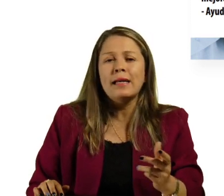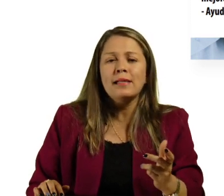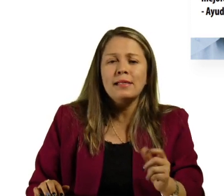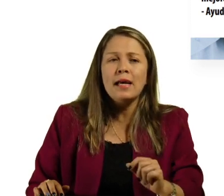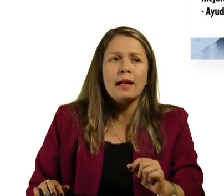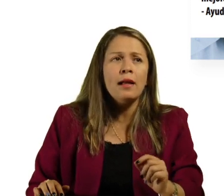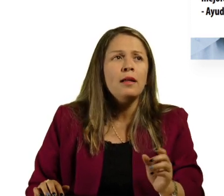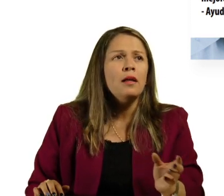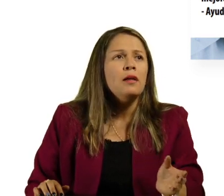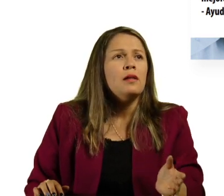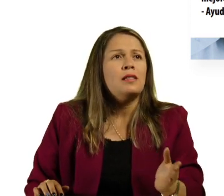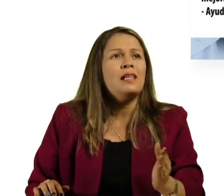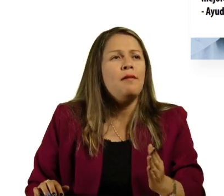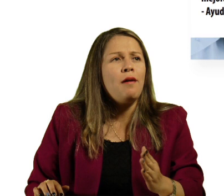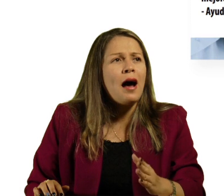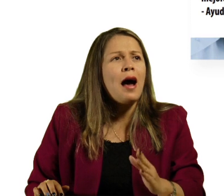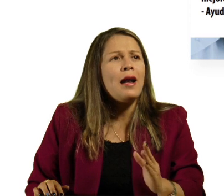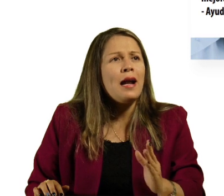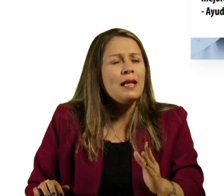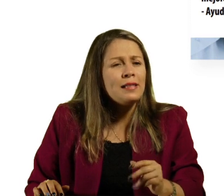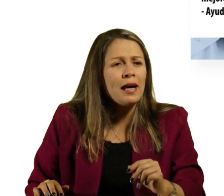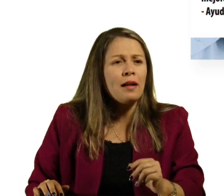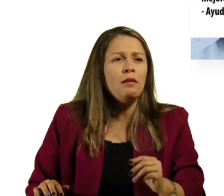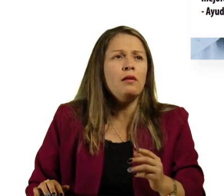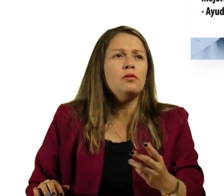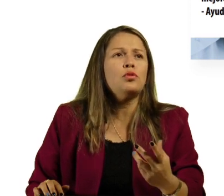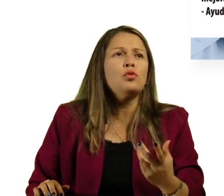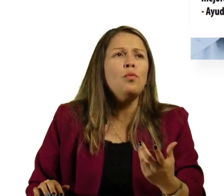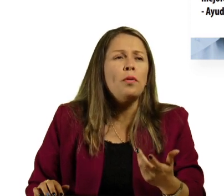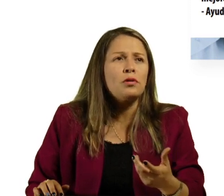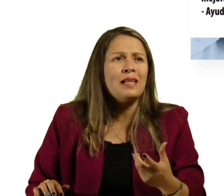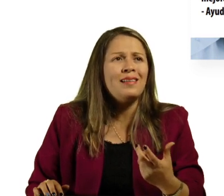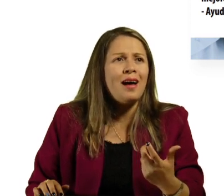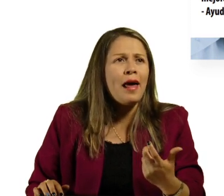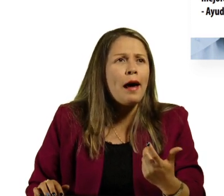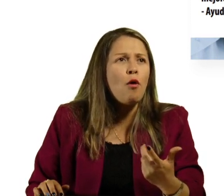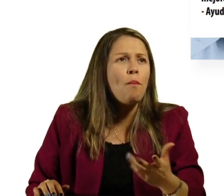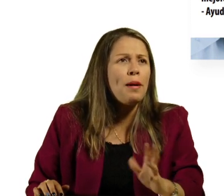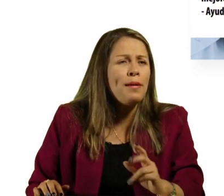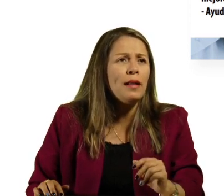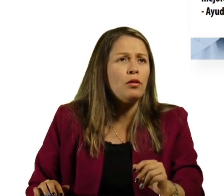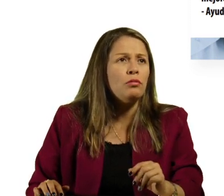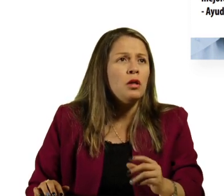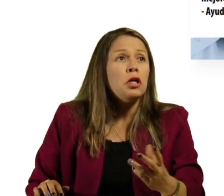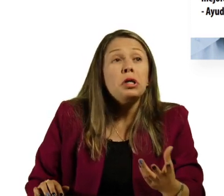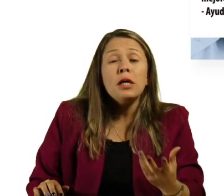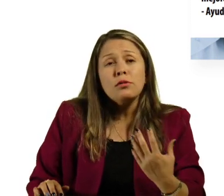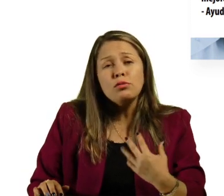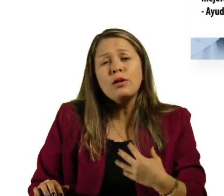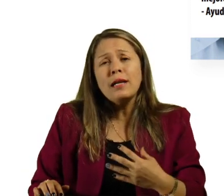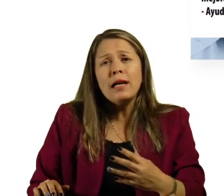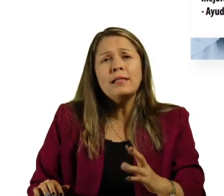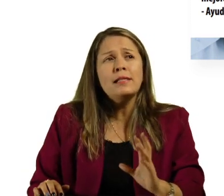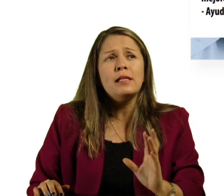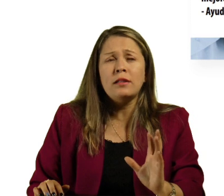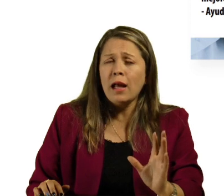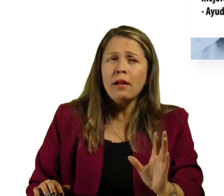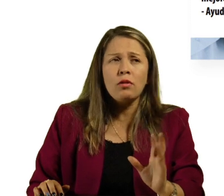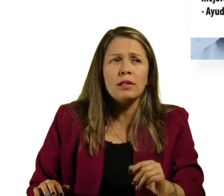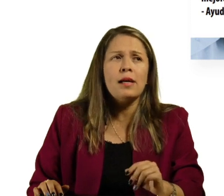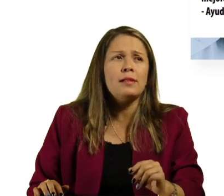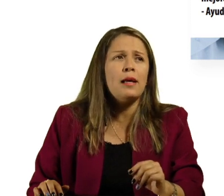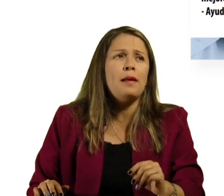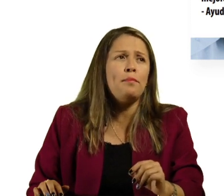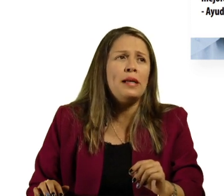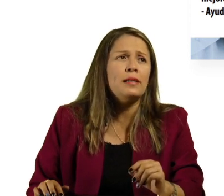presupuestal que se cierra, se va a analizar su porcentaje de cumplimiento, y eso es un análisis